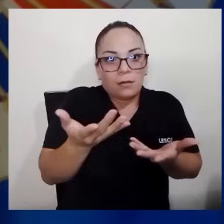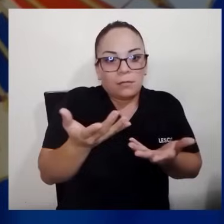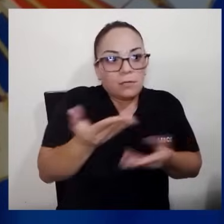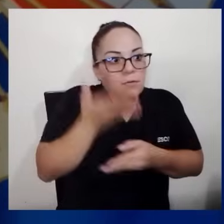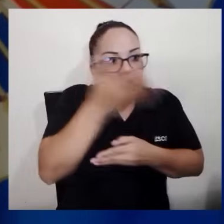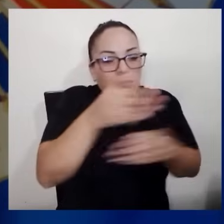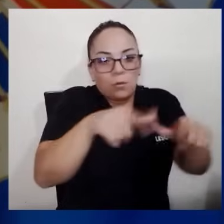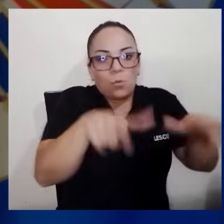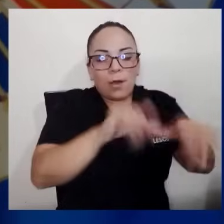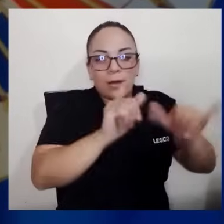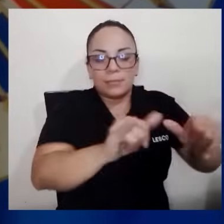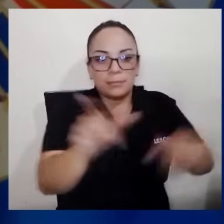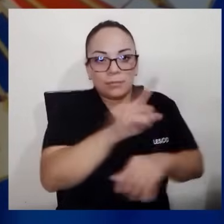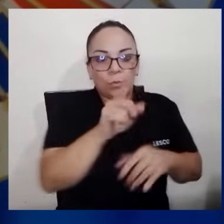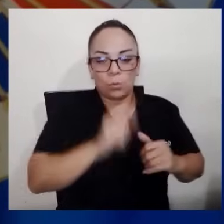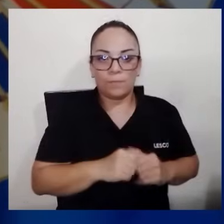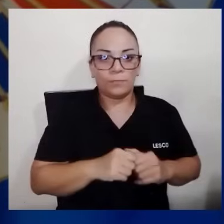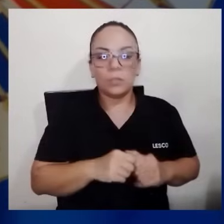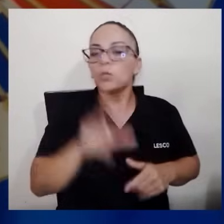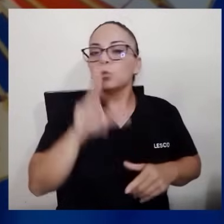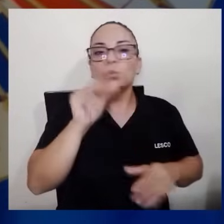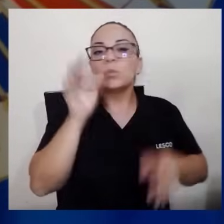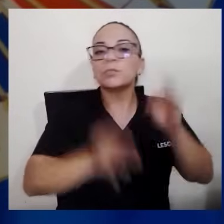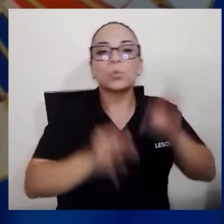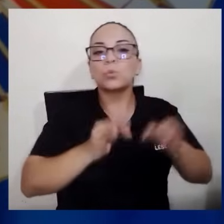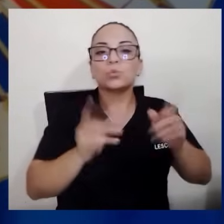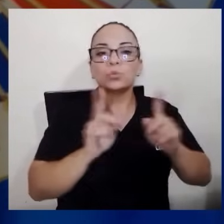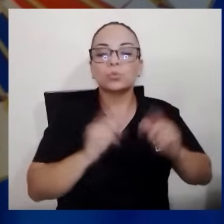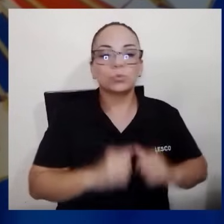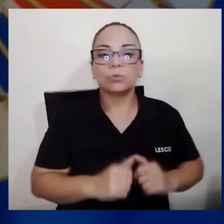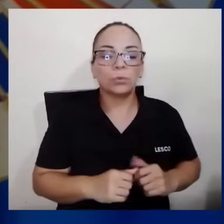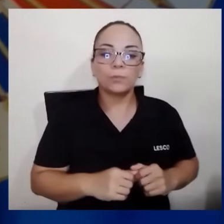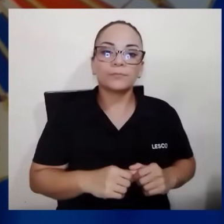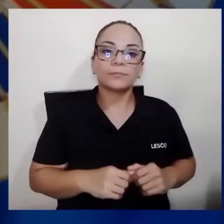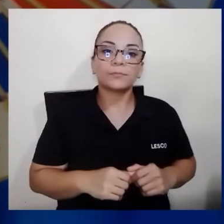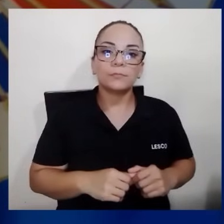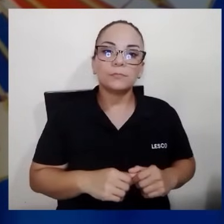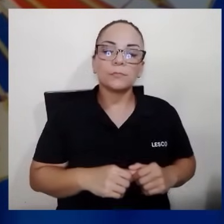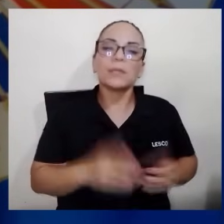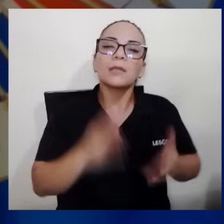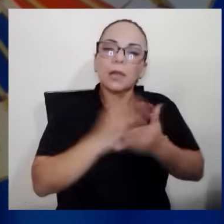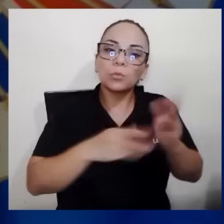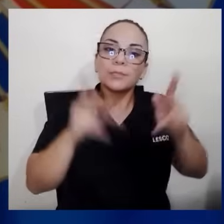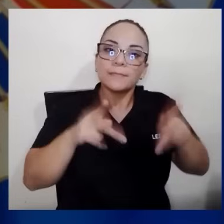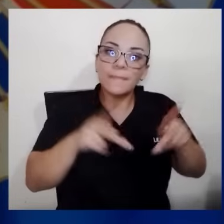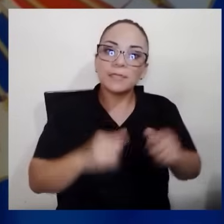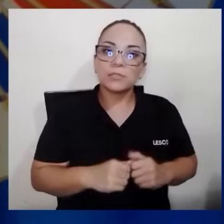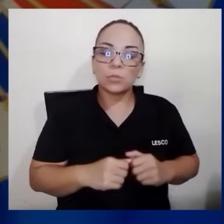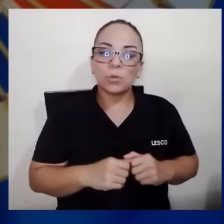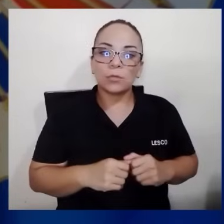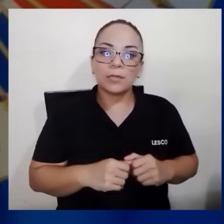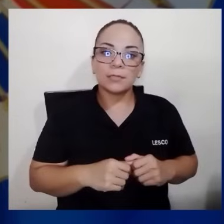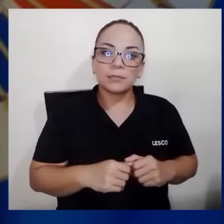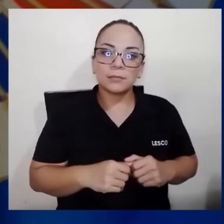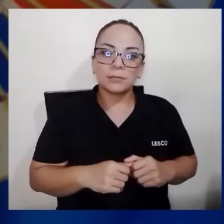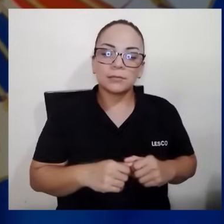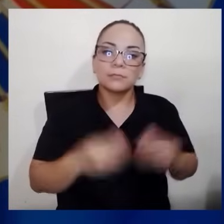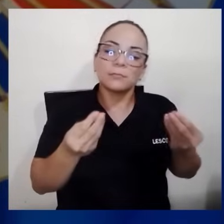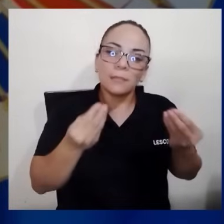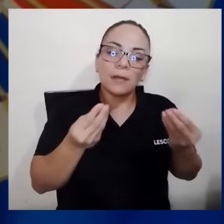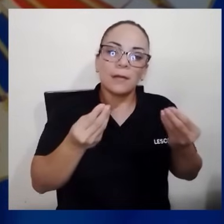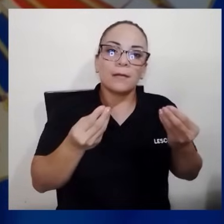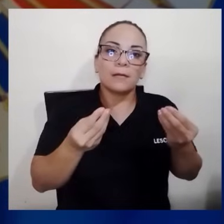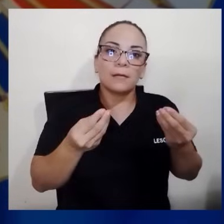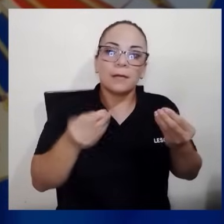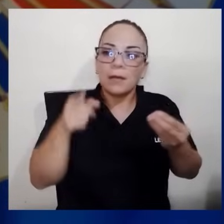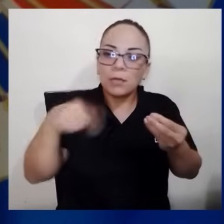justo que algunos seres humanos vecinos nuestros hermanos